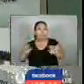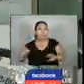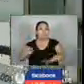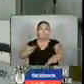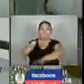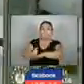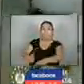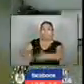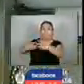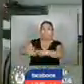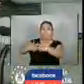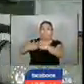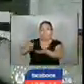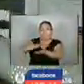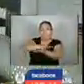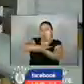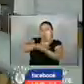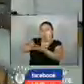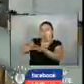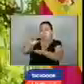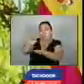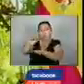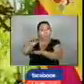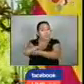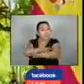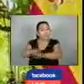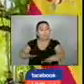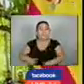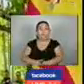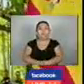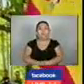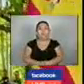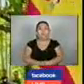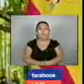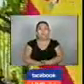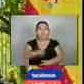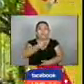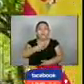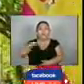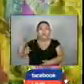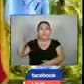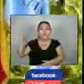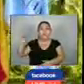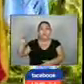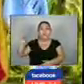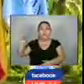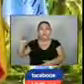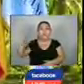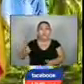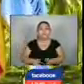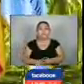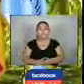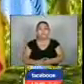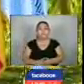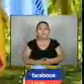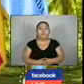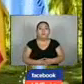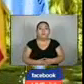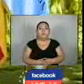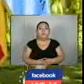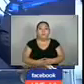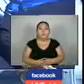esta planta desalinizadora de esta región del oriente del país. Néstor Hernández, Noticiero Hechos.